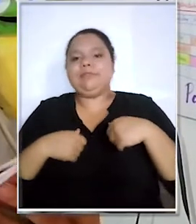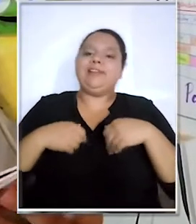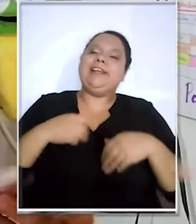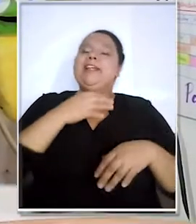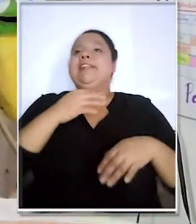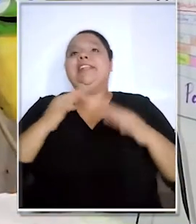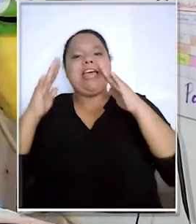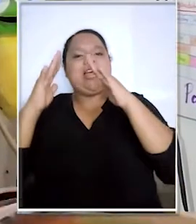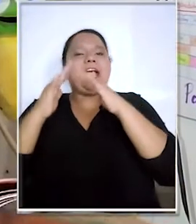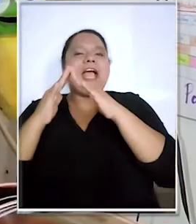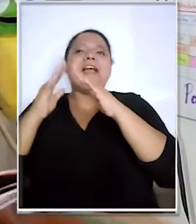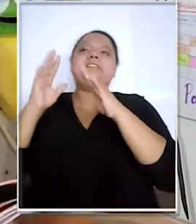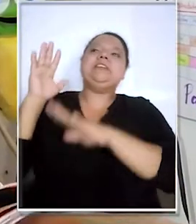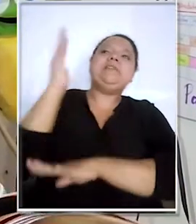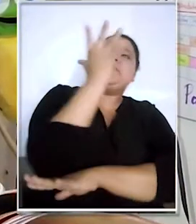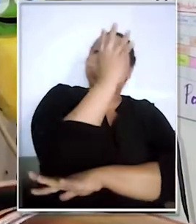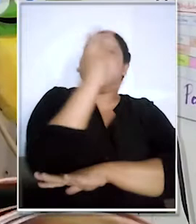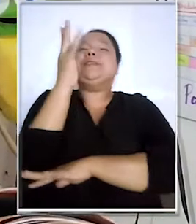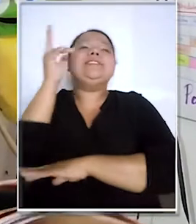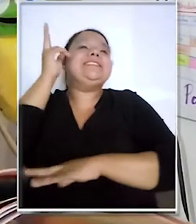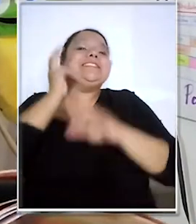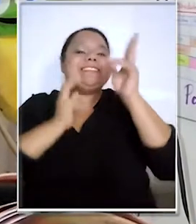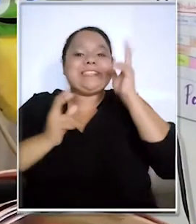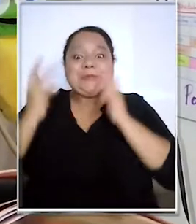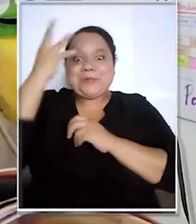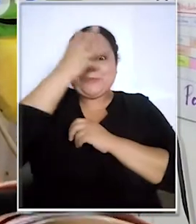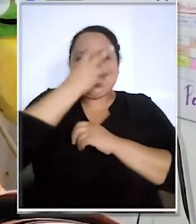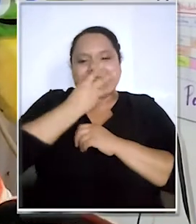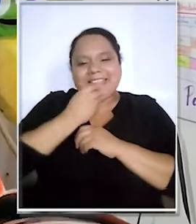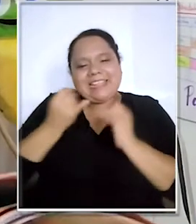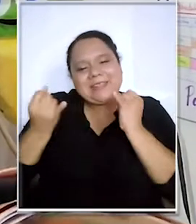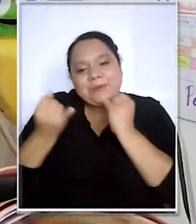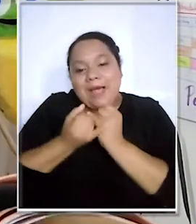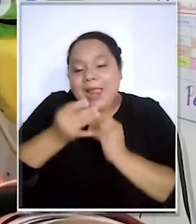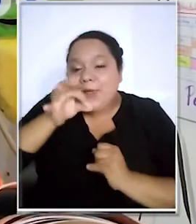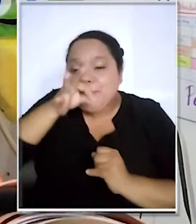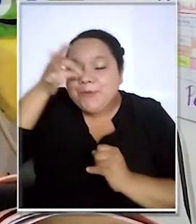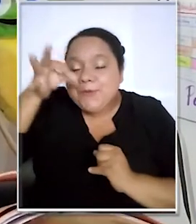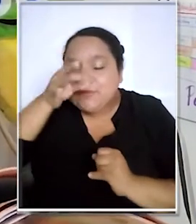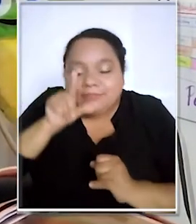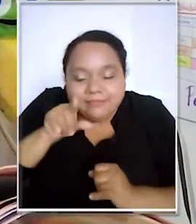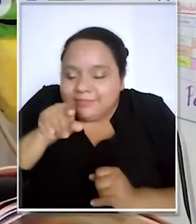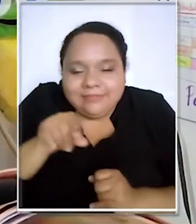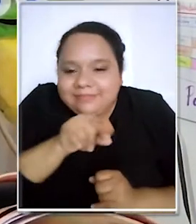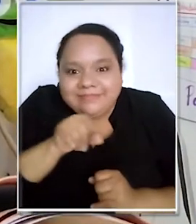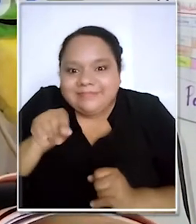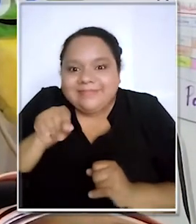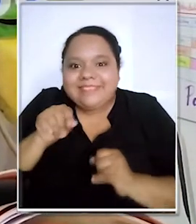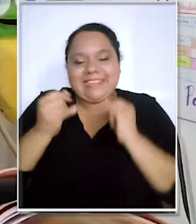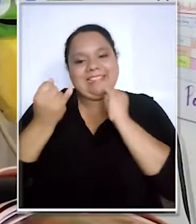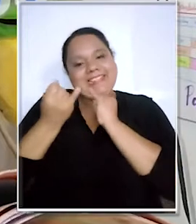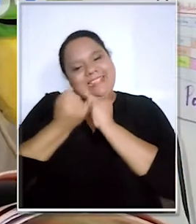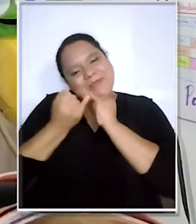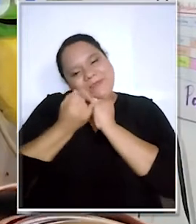y alegría en su fauna y se alimentan de las flores de su misma especie y son valiosas